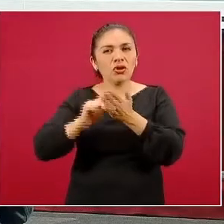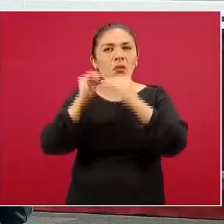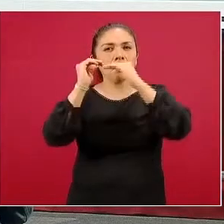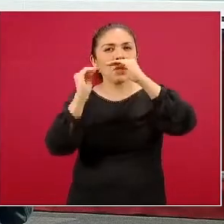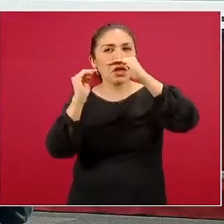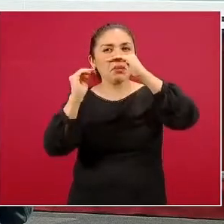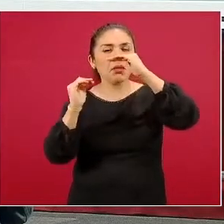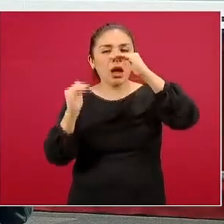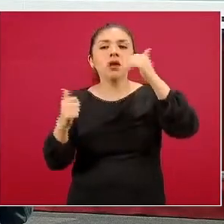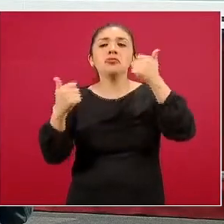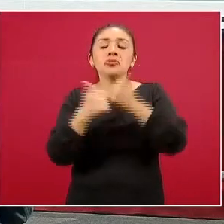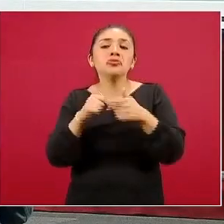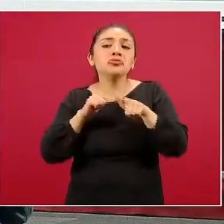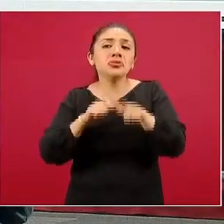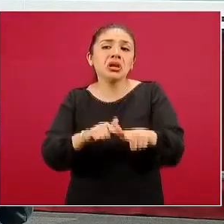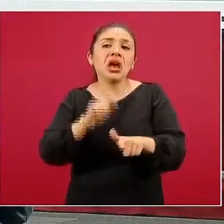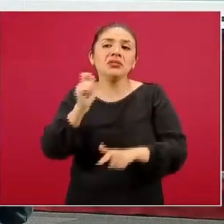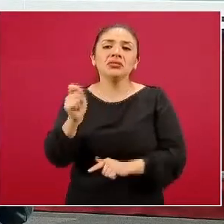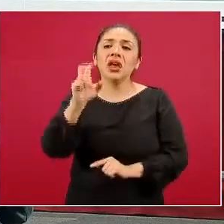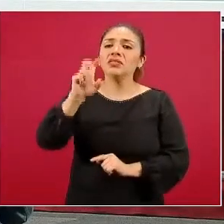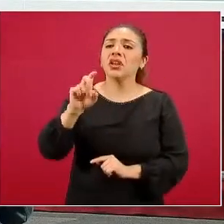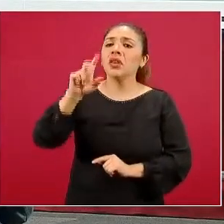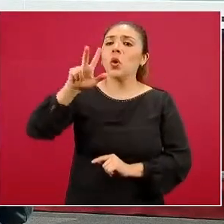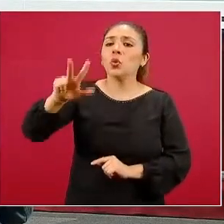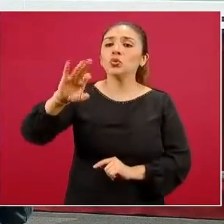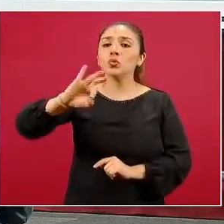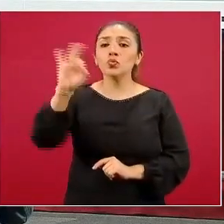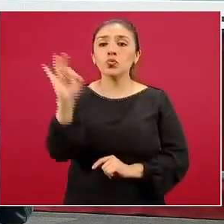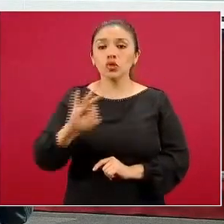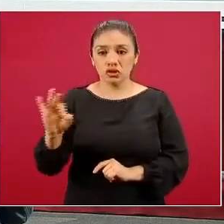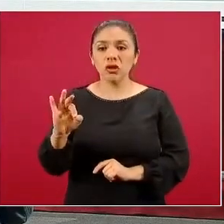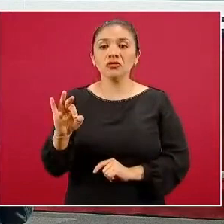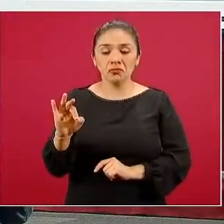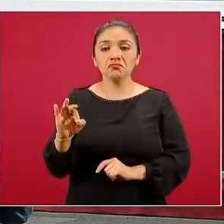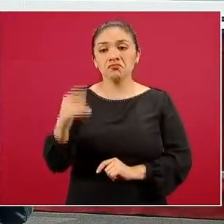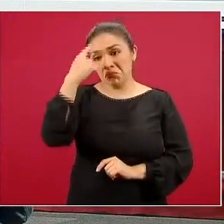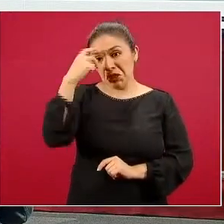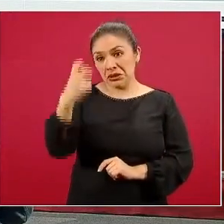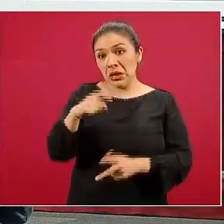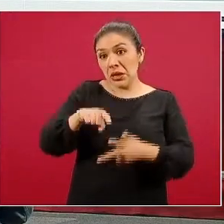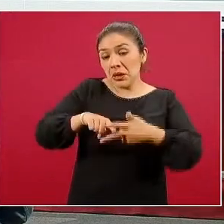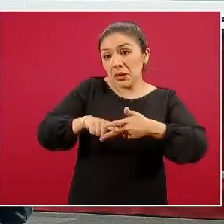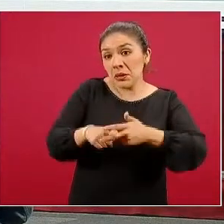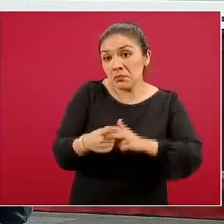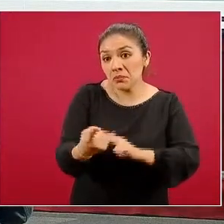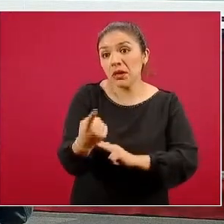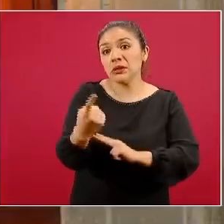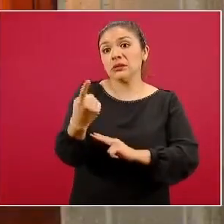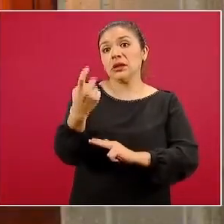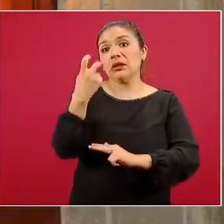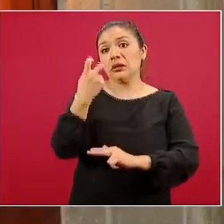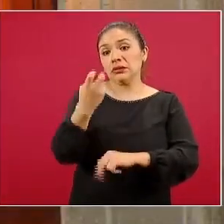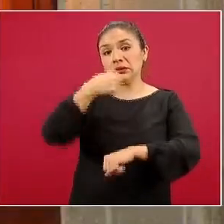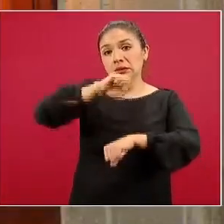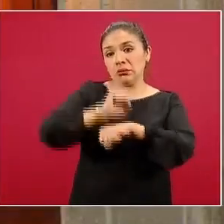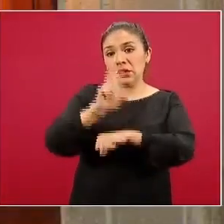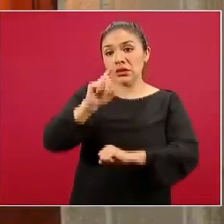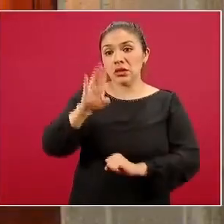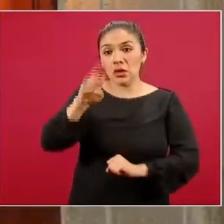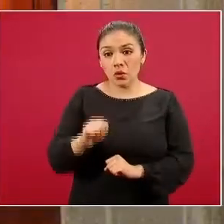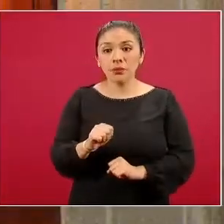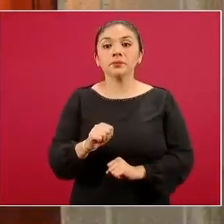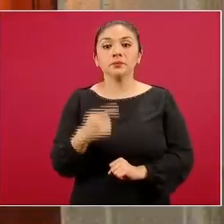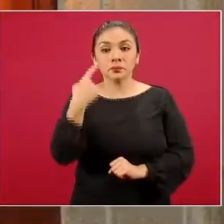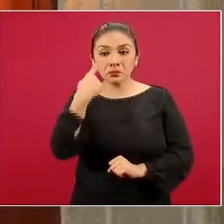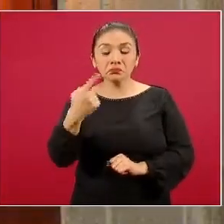descendente, manteniéndose en un 38% prácticamente desde que iniciamos con esta semana. Y vamos